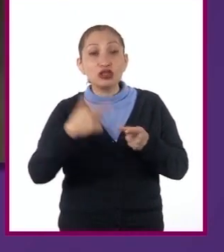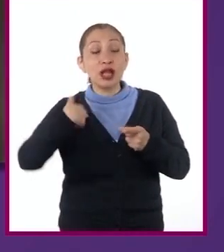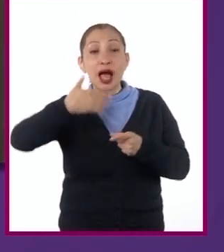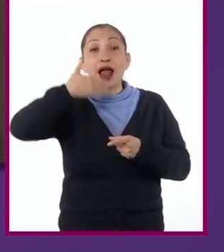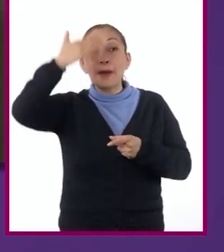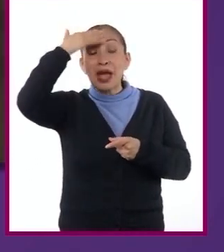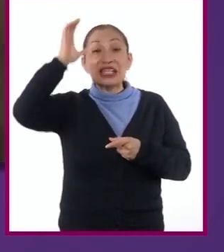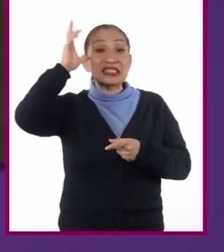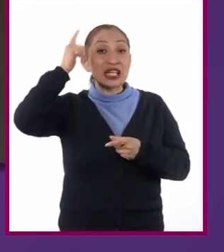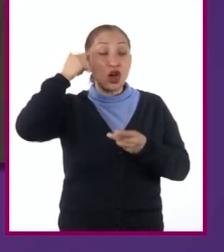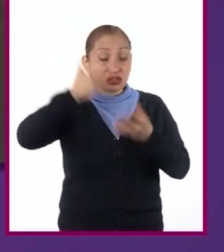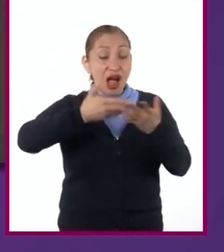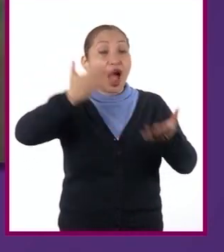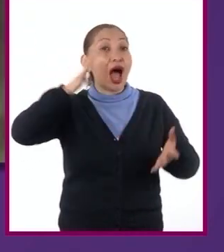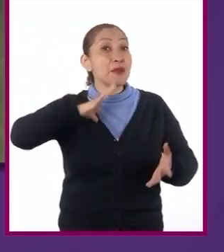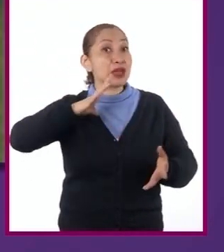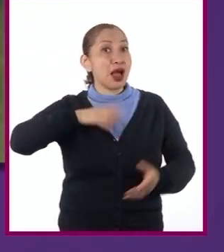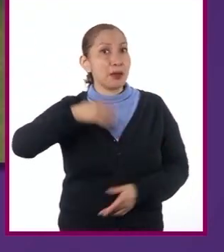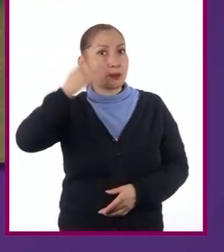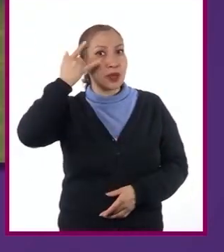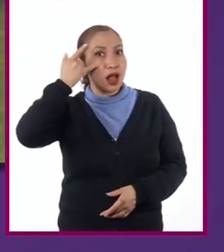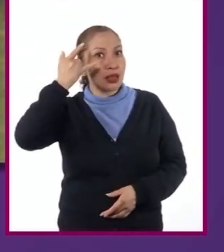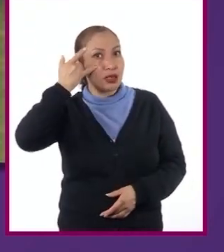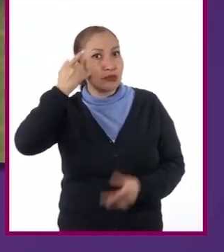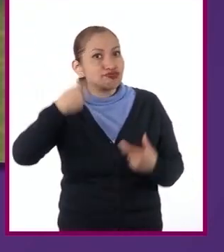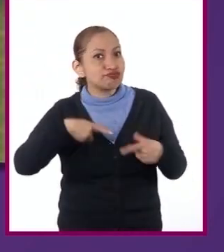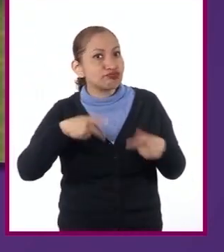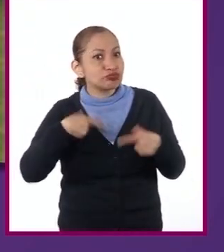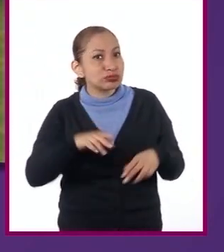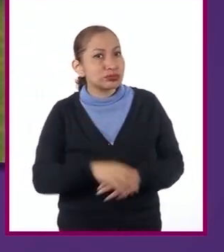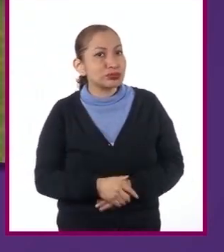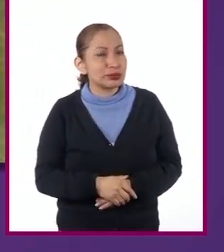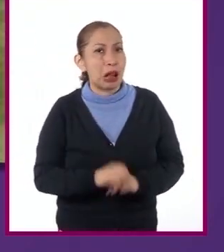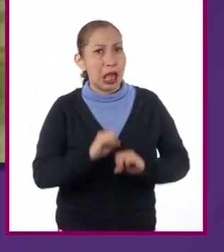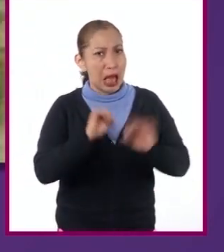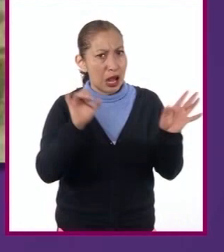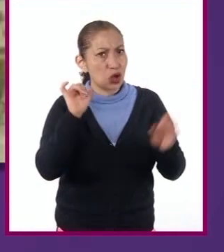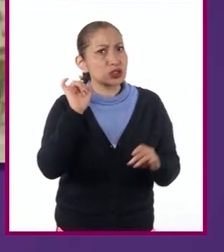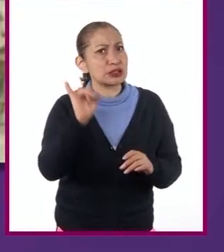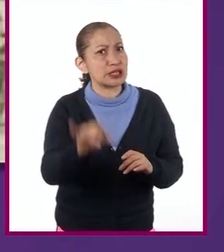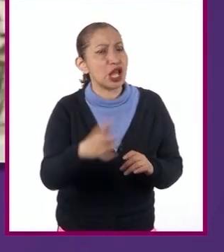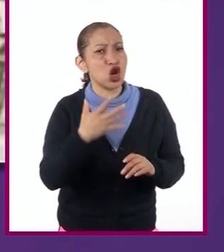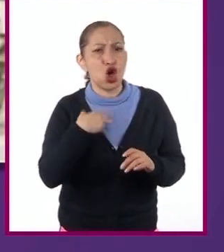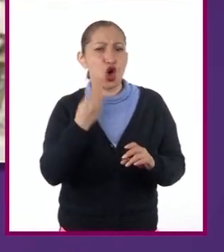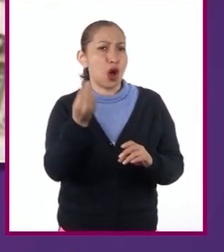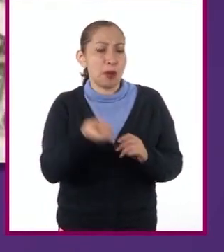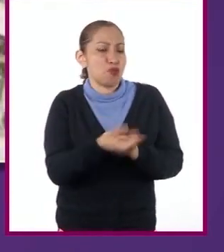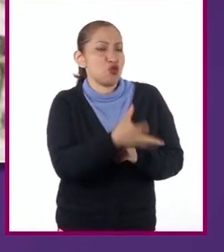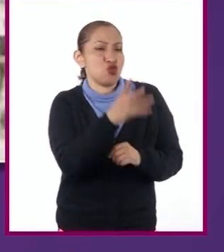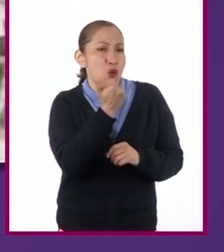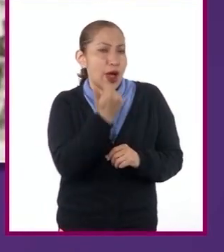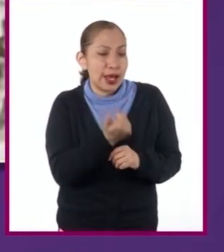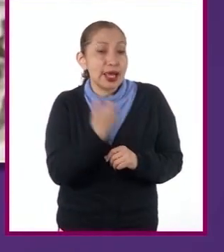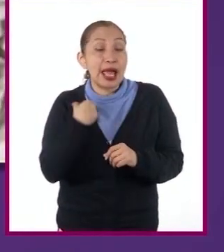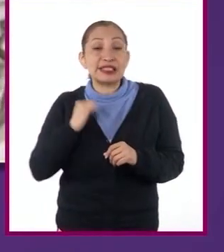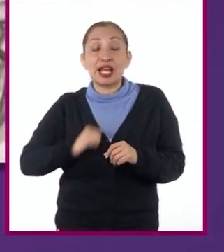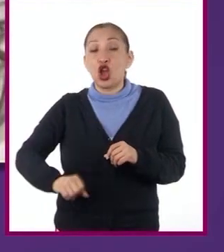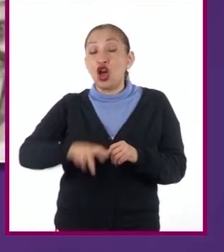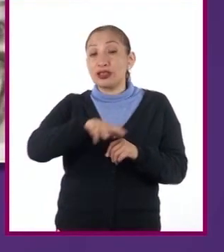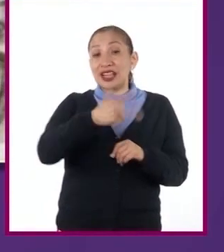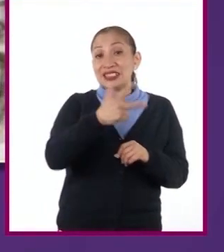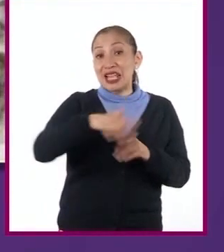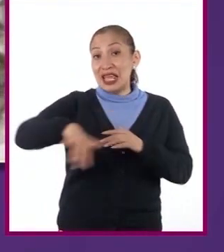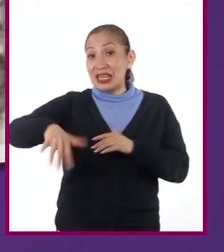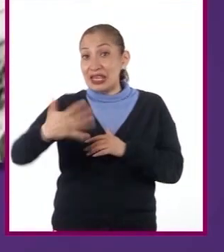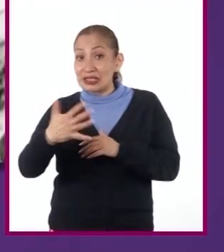chinos, ya existían piratas? Claro, no tenían ese nombre. Por ejemplo, en los siglos XIII